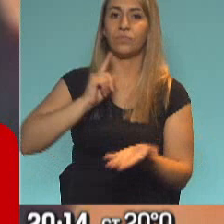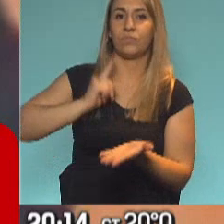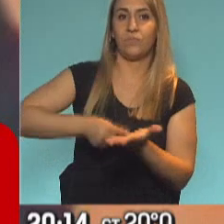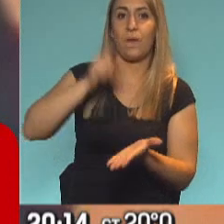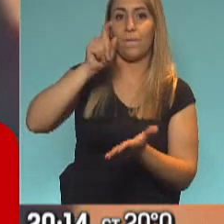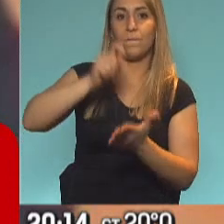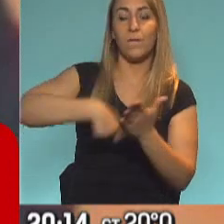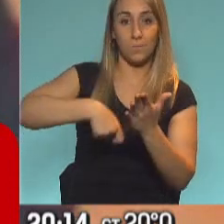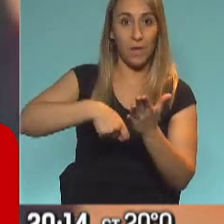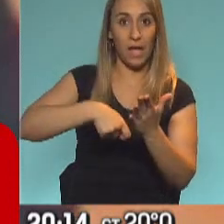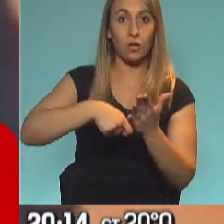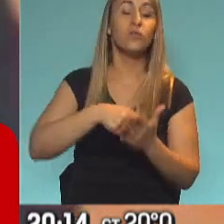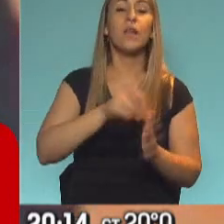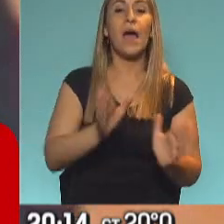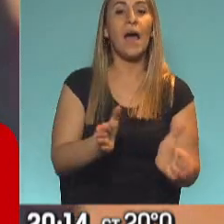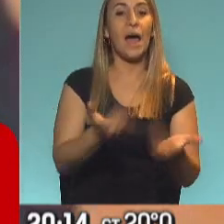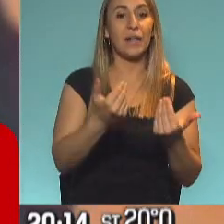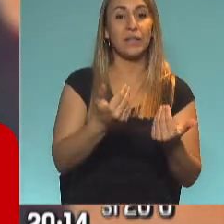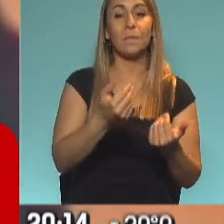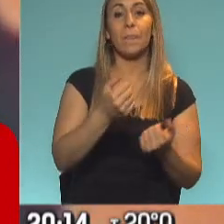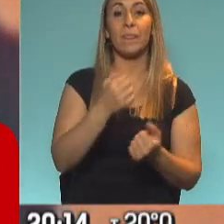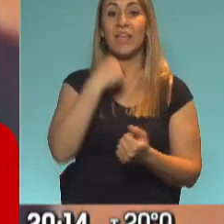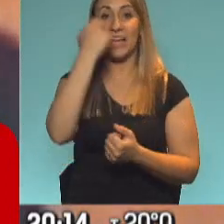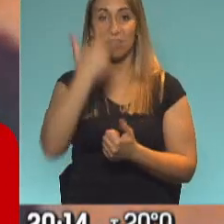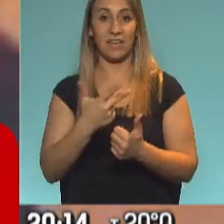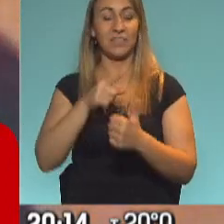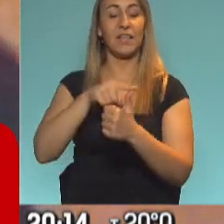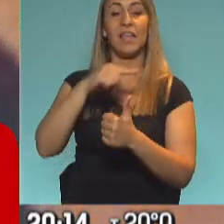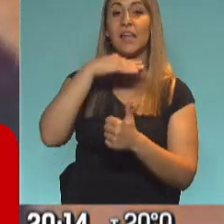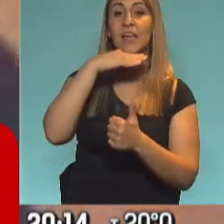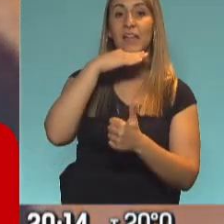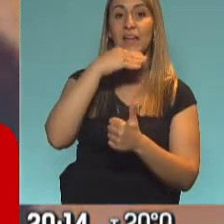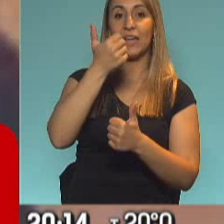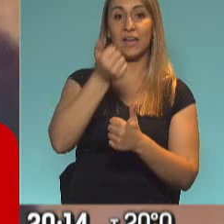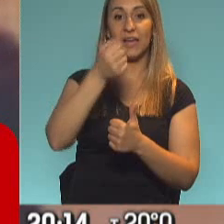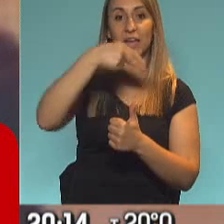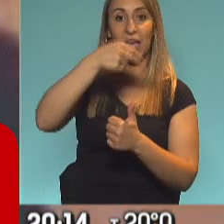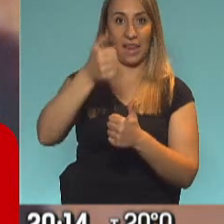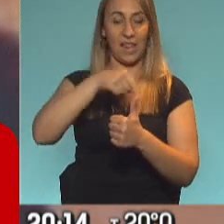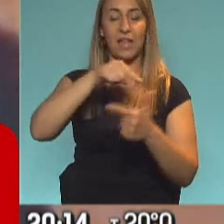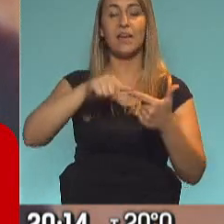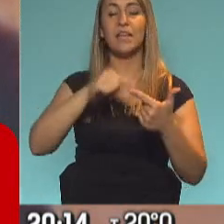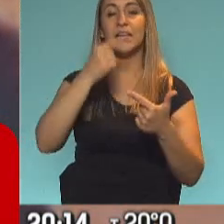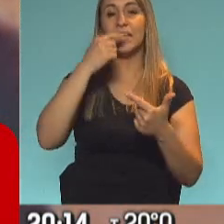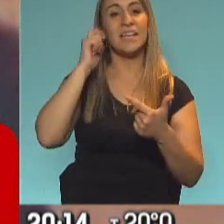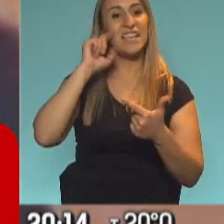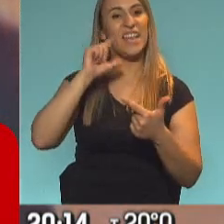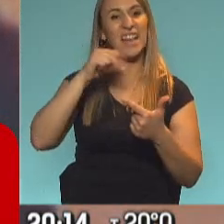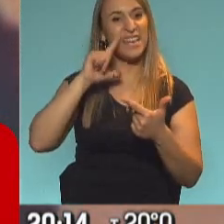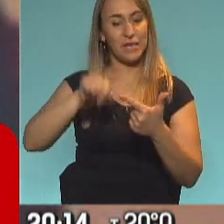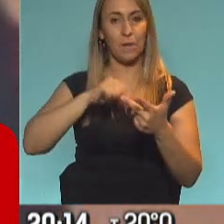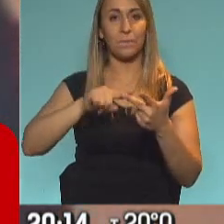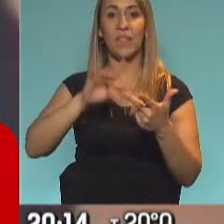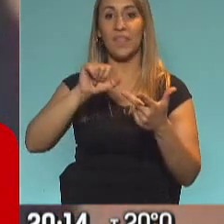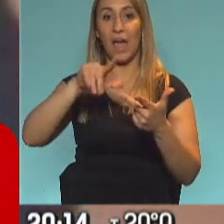clínica Olivos. Sí. Las tres hijas, Hanna, Janina, Dalma, Leopoldo Luque y Agustina Kosachov,